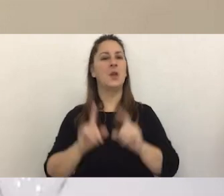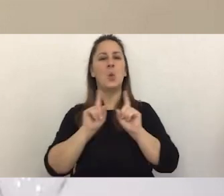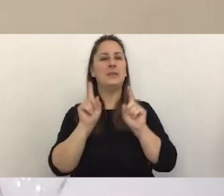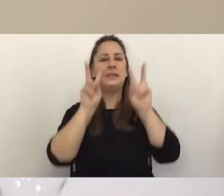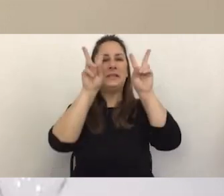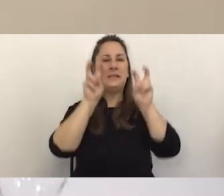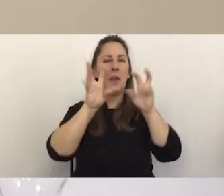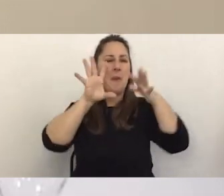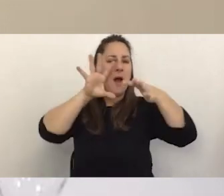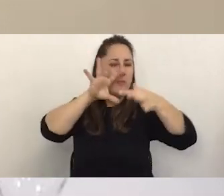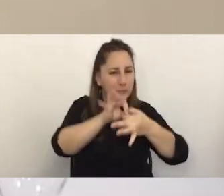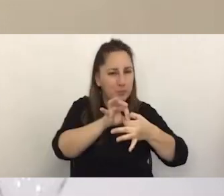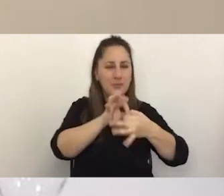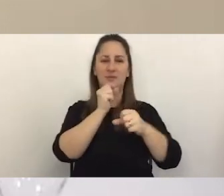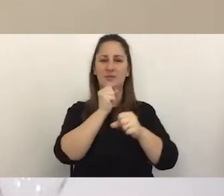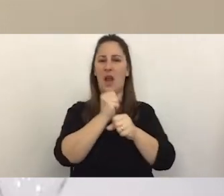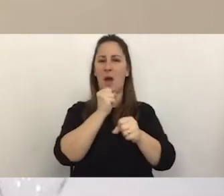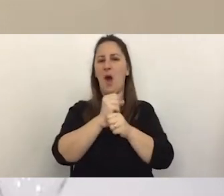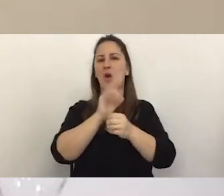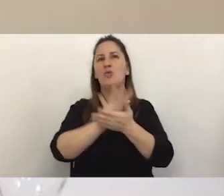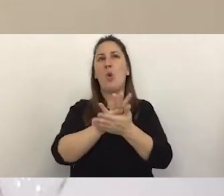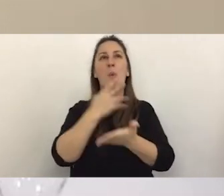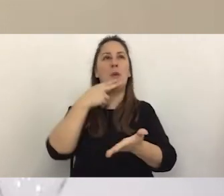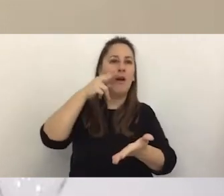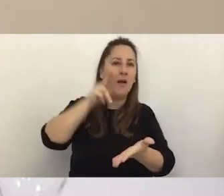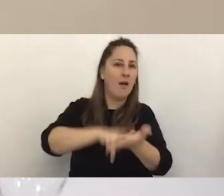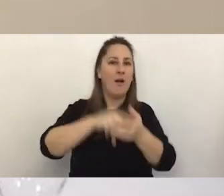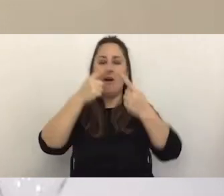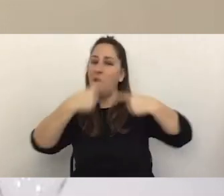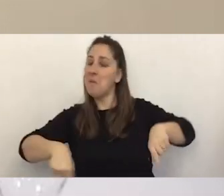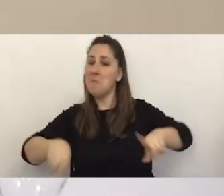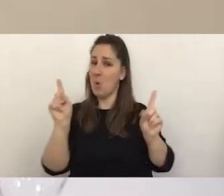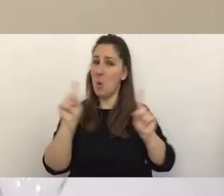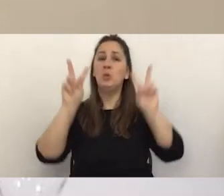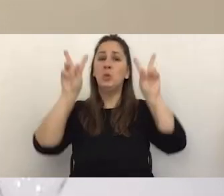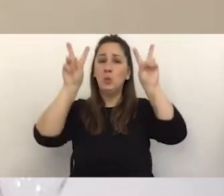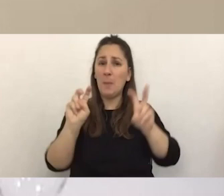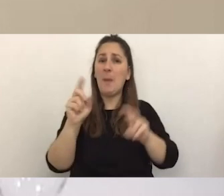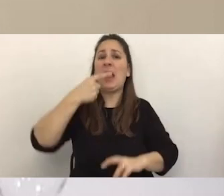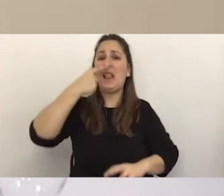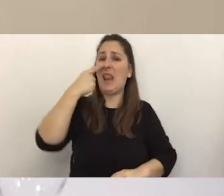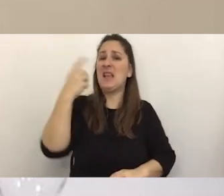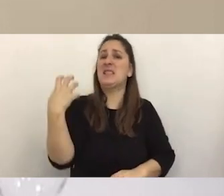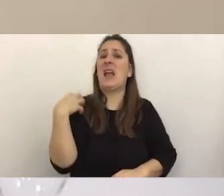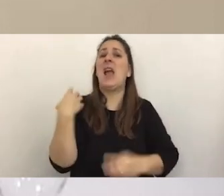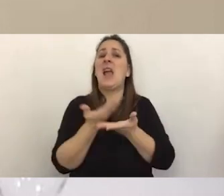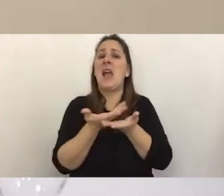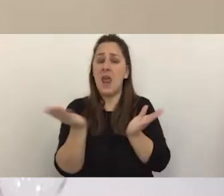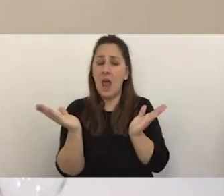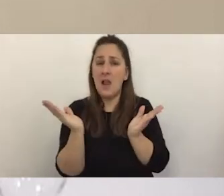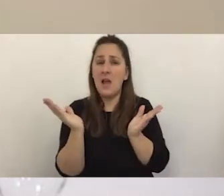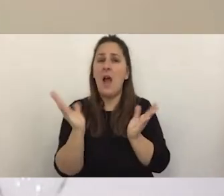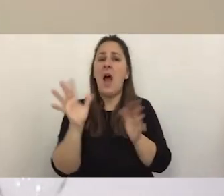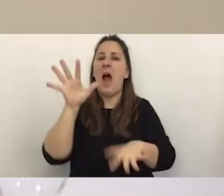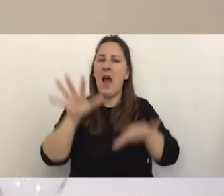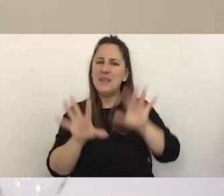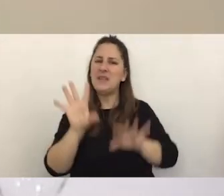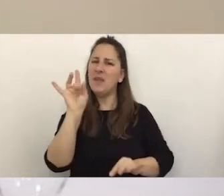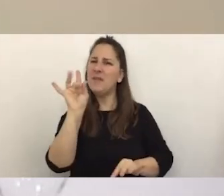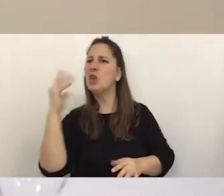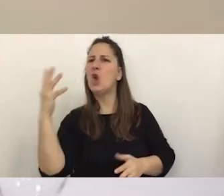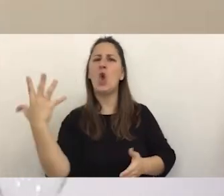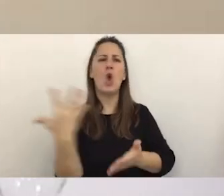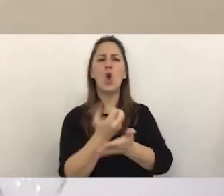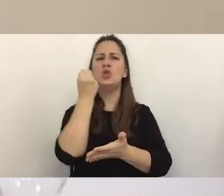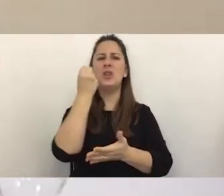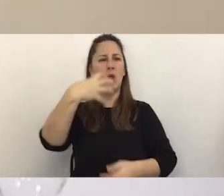temas netamente impositivos, sí son temas de interés en general, que uno a veces es difícil conseguir una oferta de un